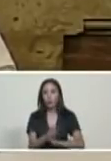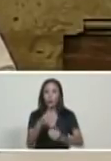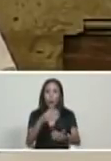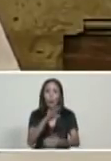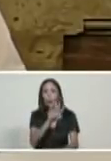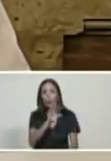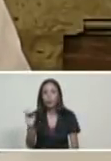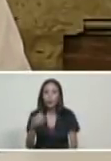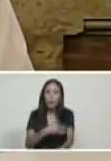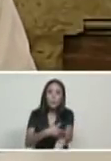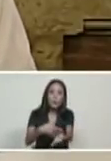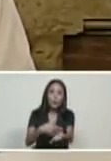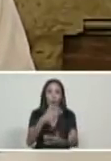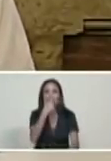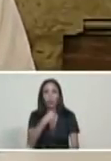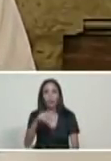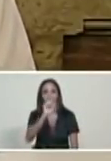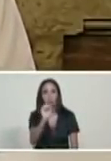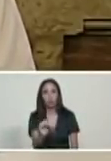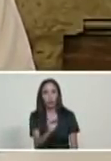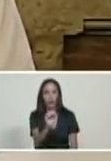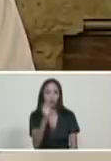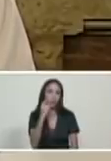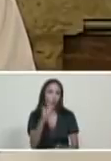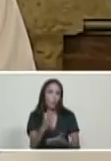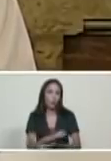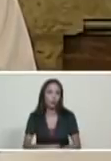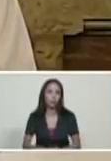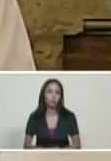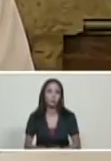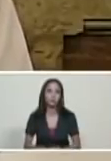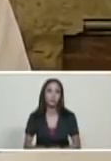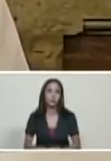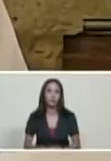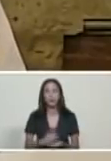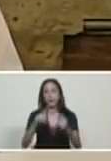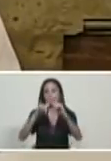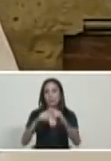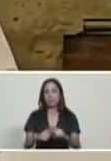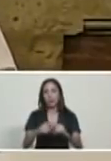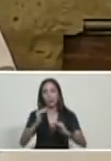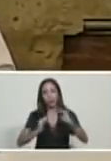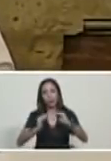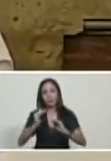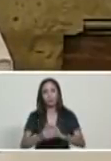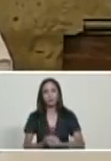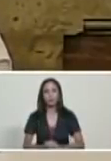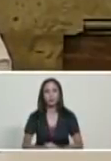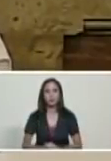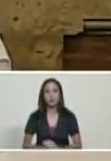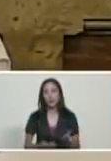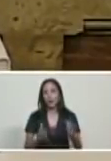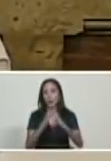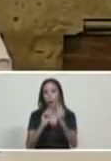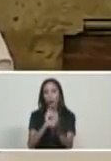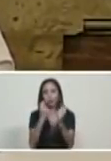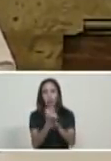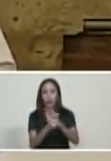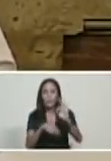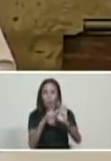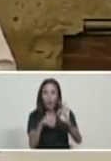millones de bolívares soberanos y el correspondiente en monedas convertibles,